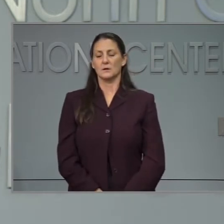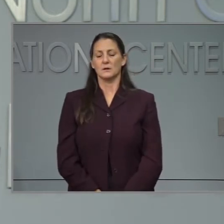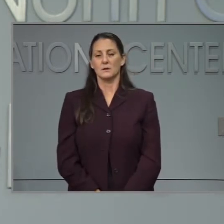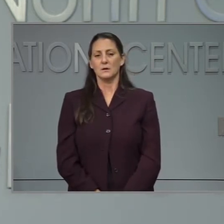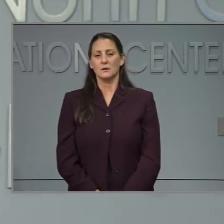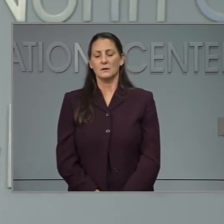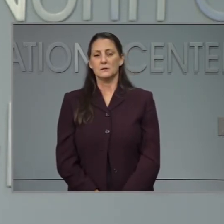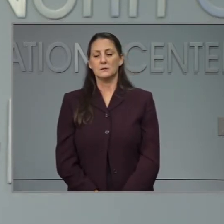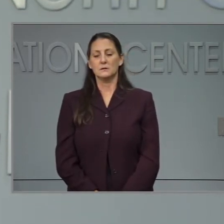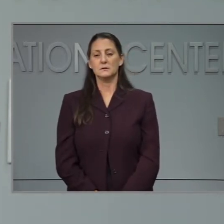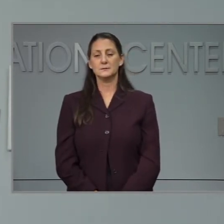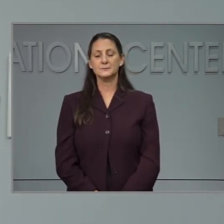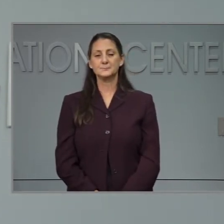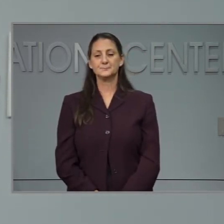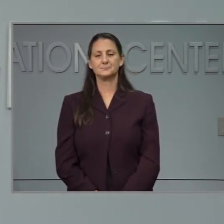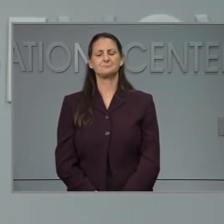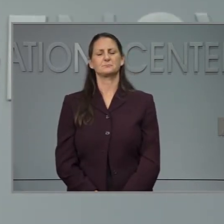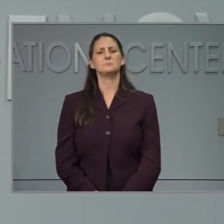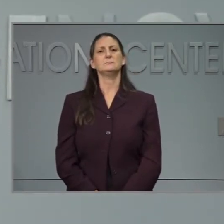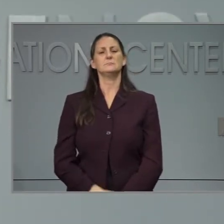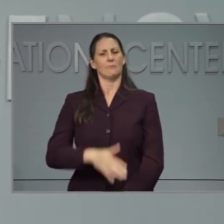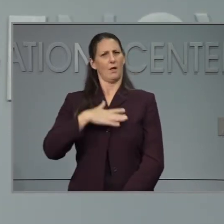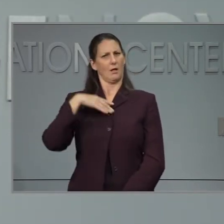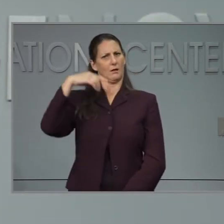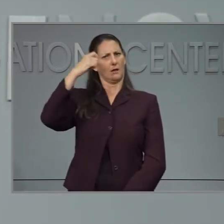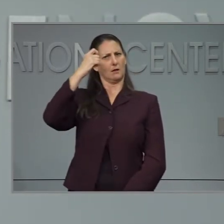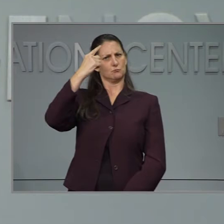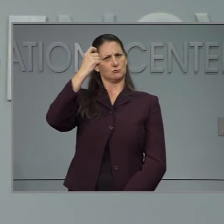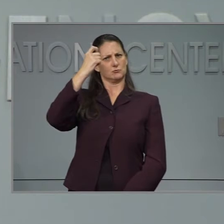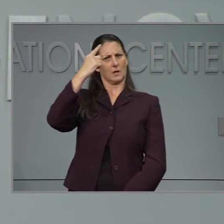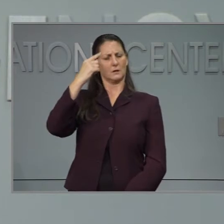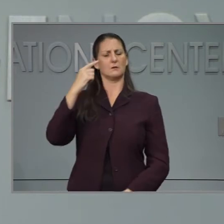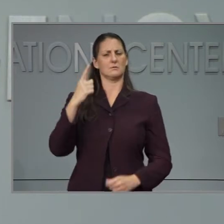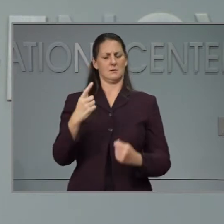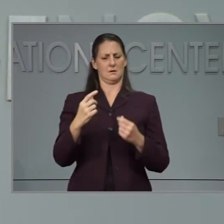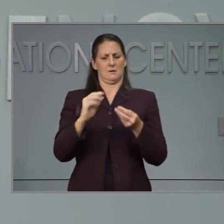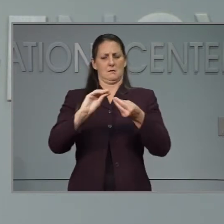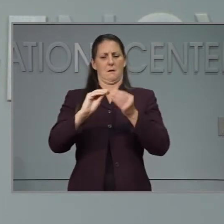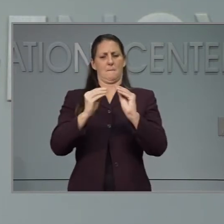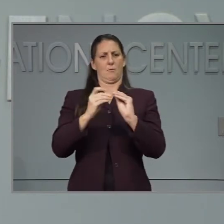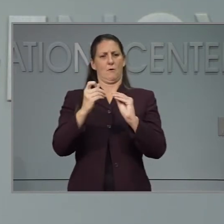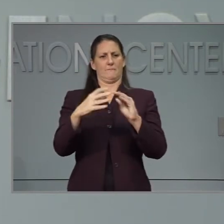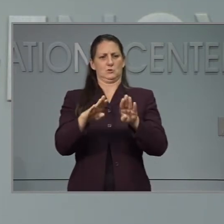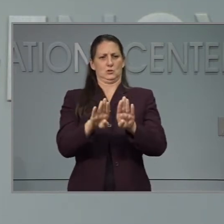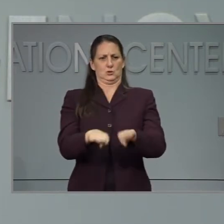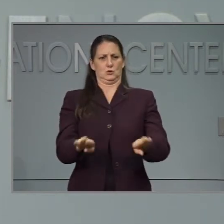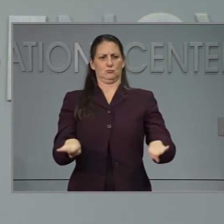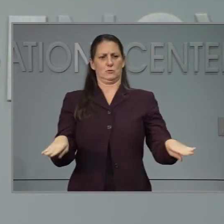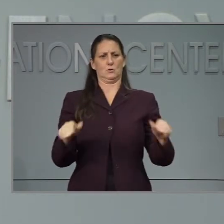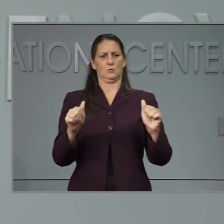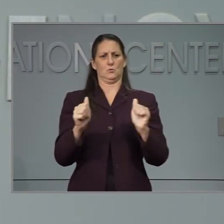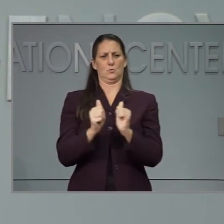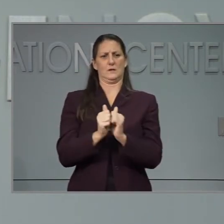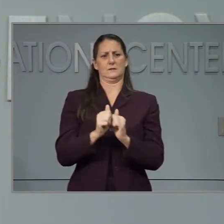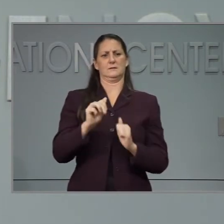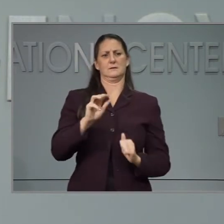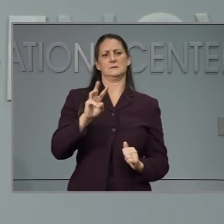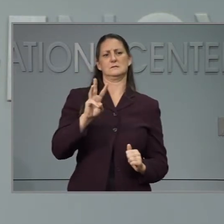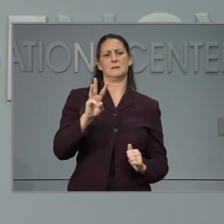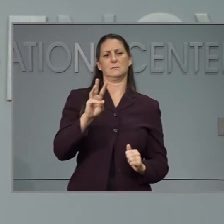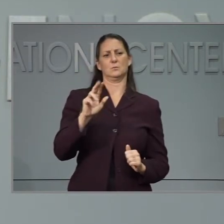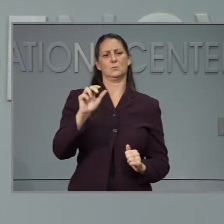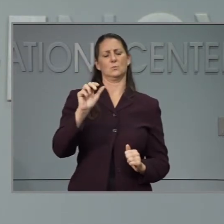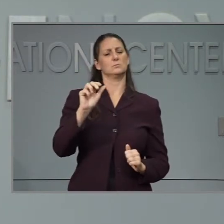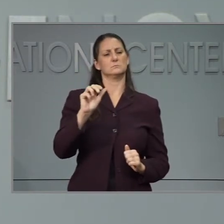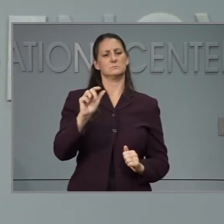Entiendo que el número de niños que han sido diagnosticados con MIS-C ha aumentado a